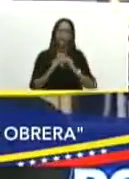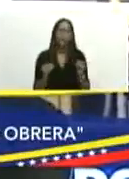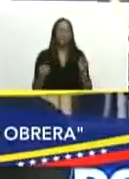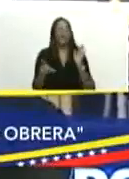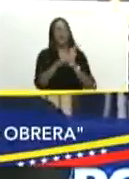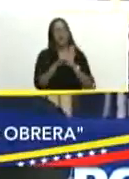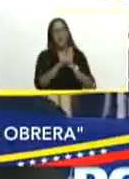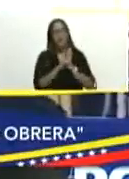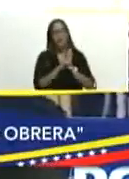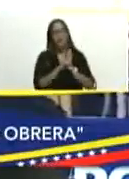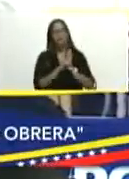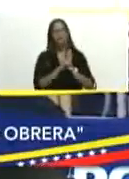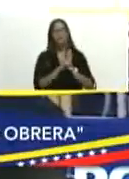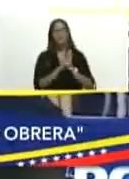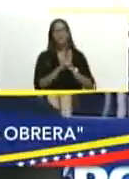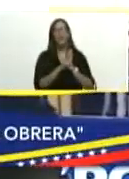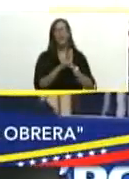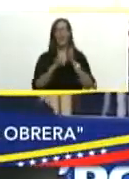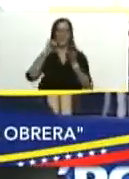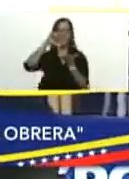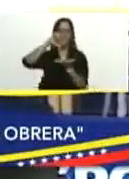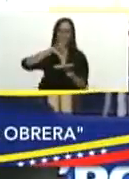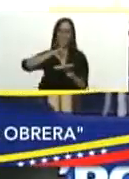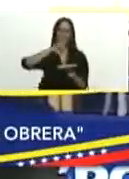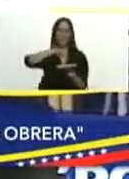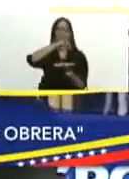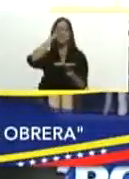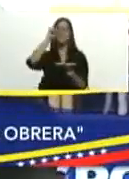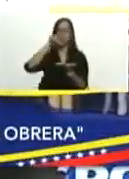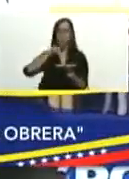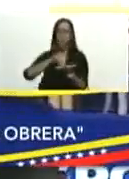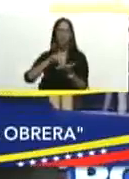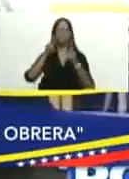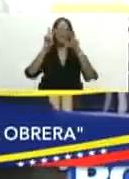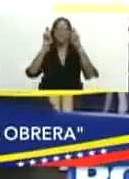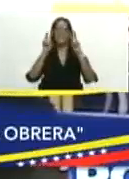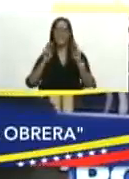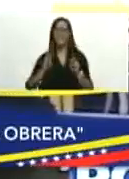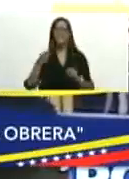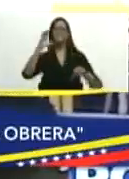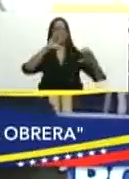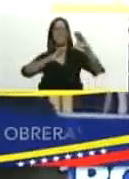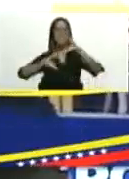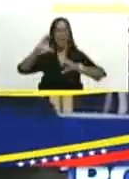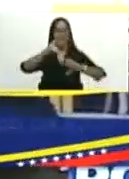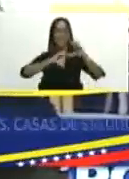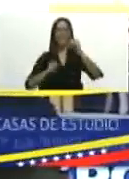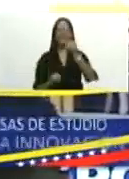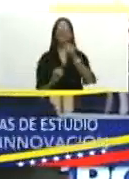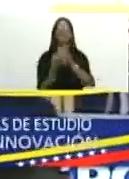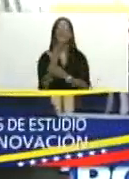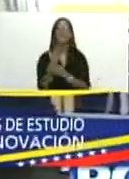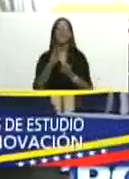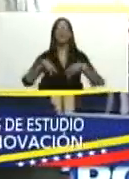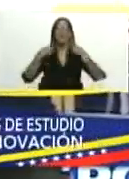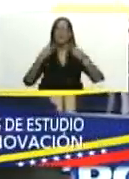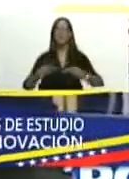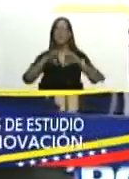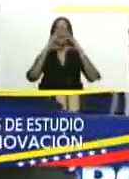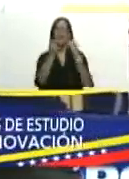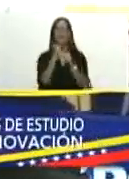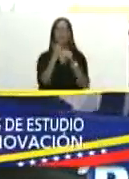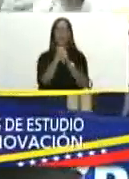ley el Centro Nacional de investigaciones científicas y creaciones e innovaciones de la